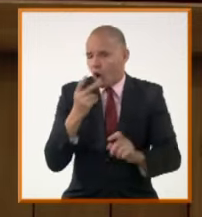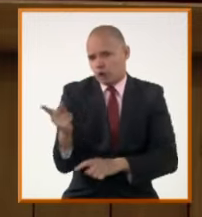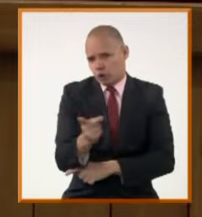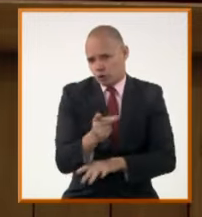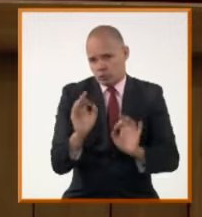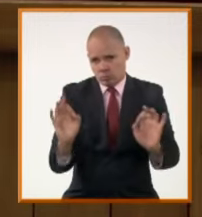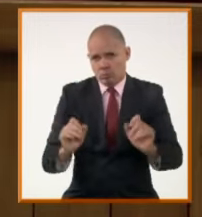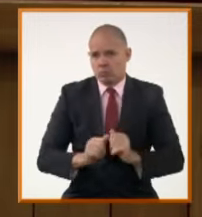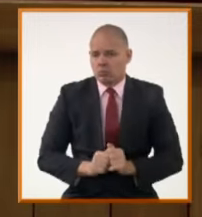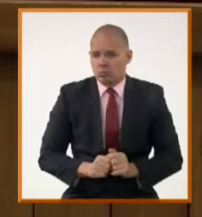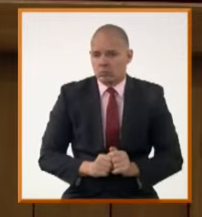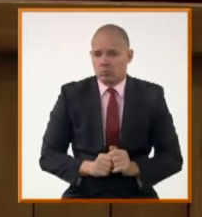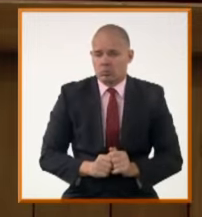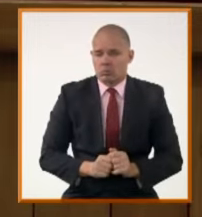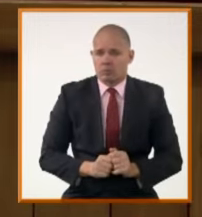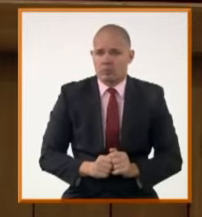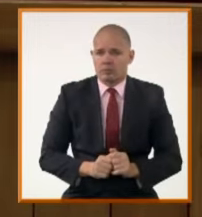tienen.